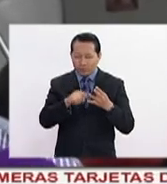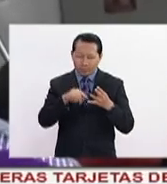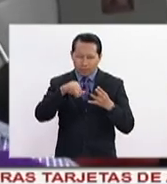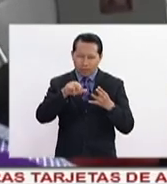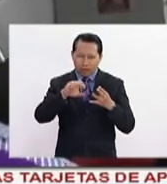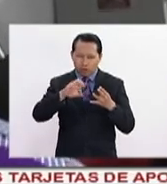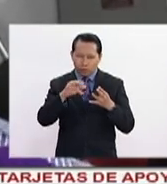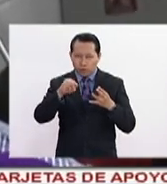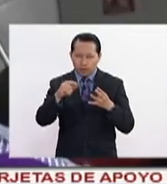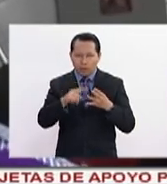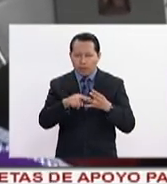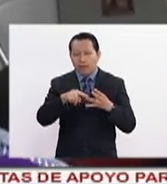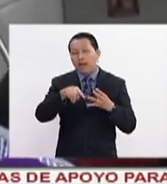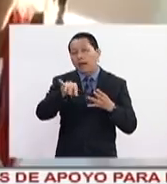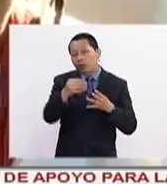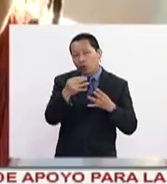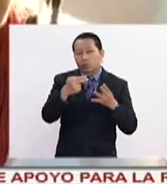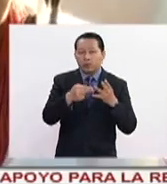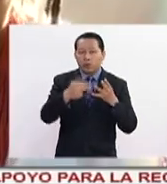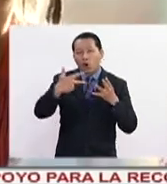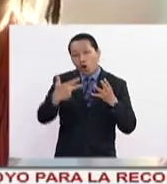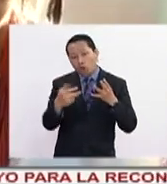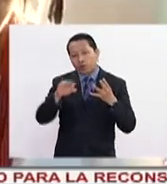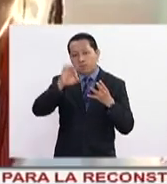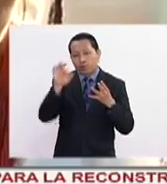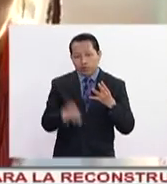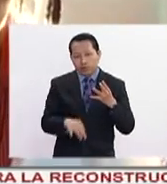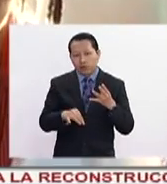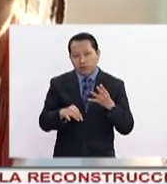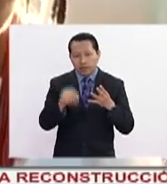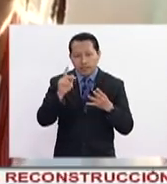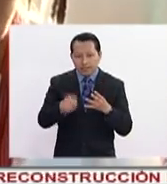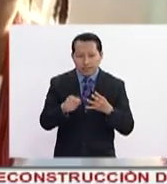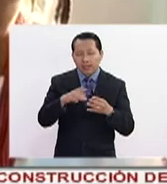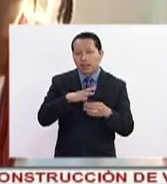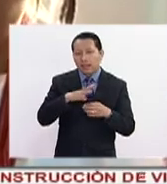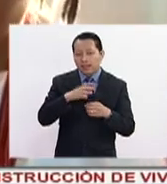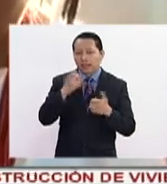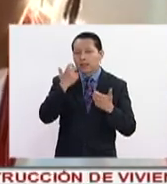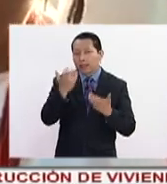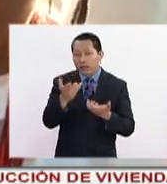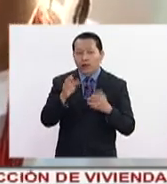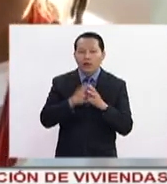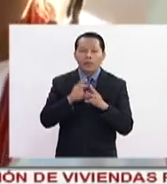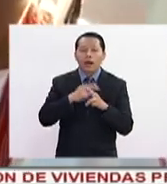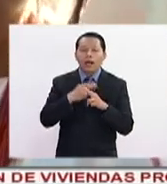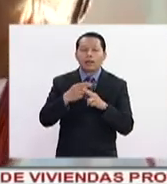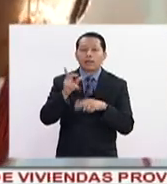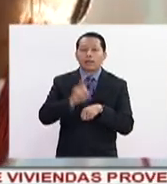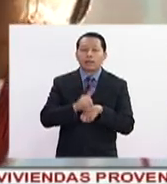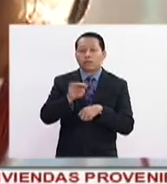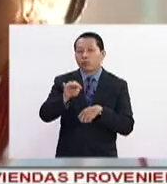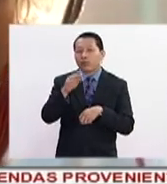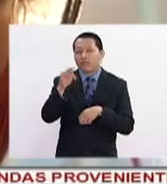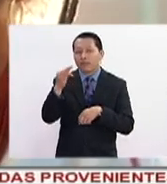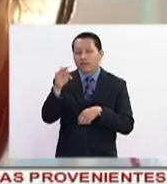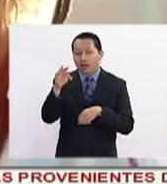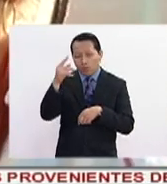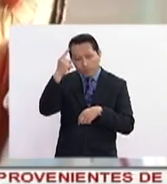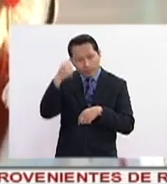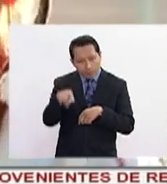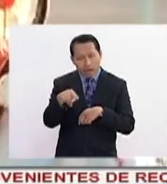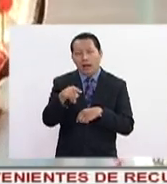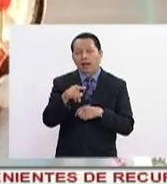Marichuy con 14 y 8% respectivamente. Los aspirantes, recordemos, tienen hasta el 19 de febrero